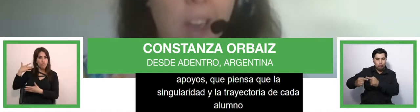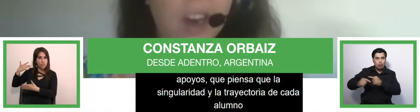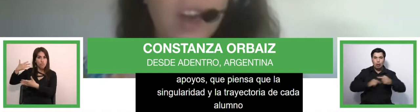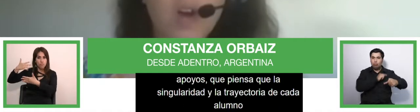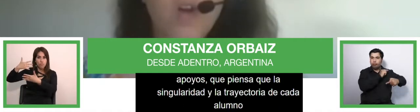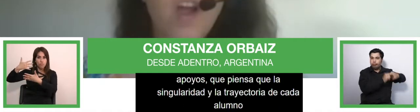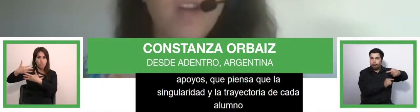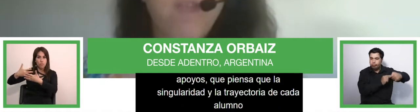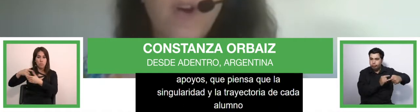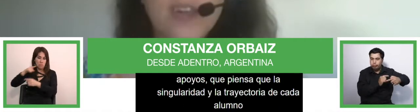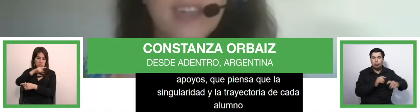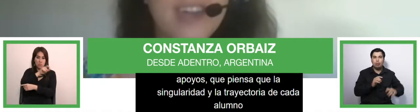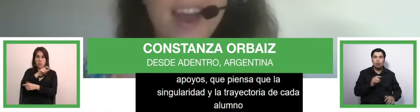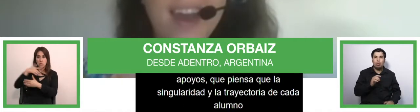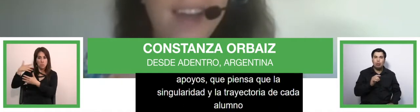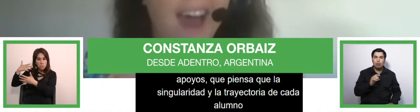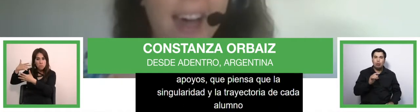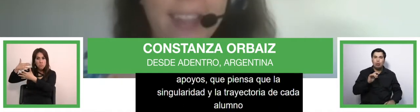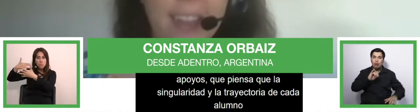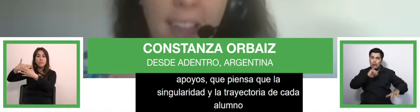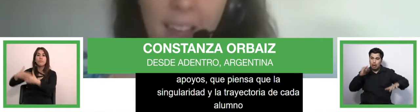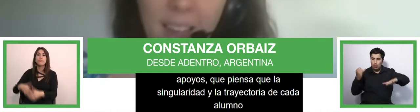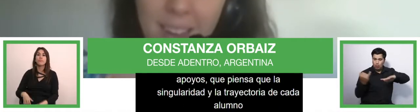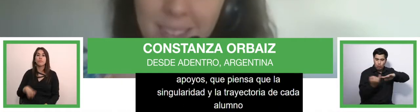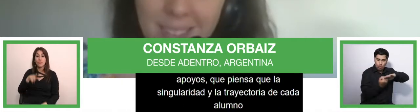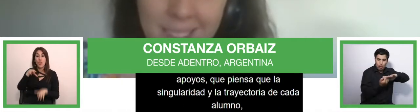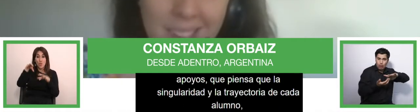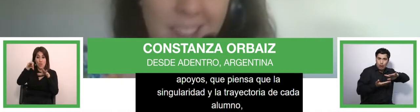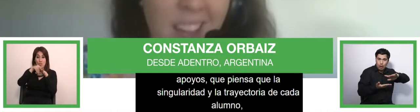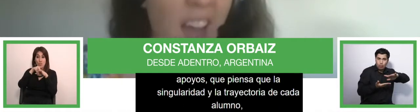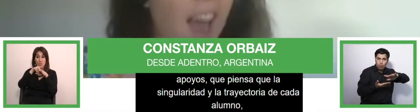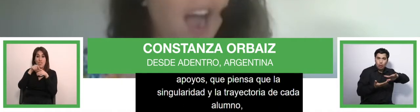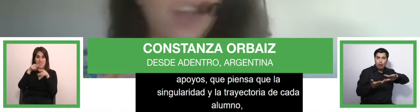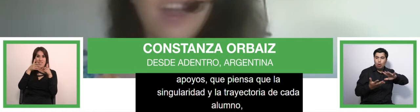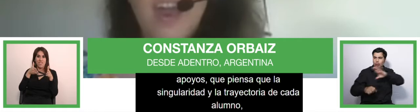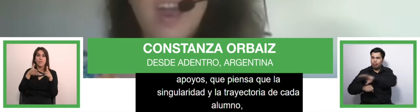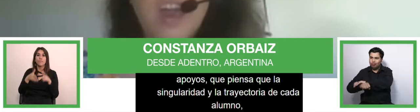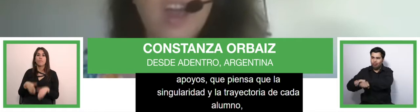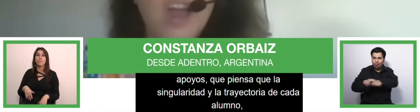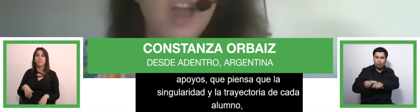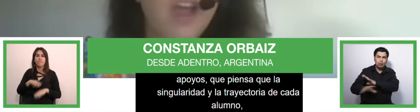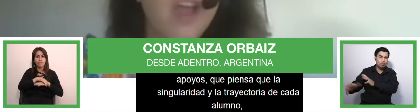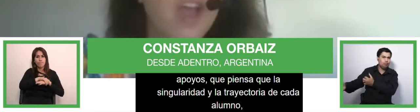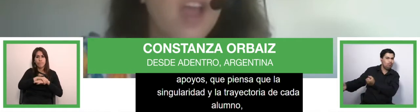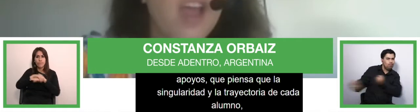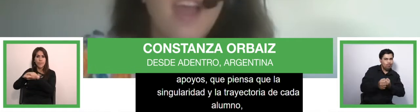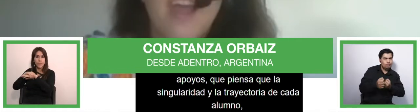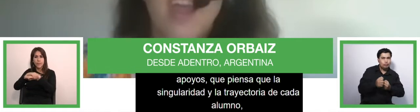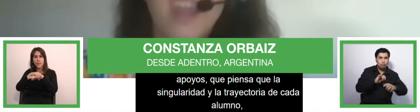Incluir no es forzar a nadie a que